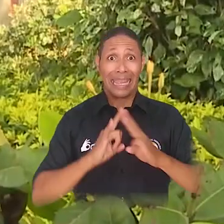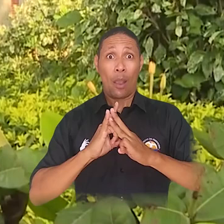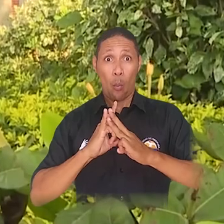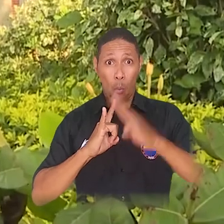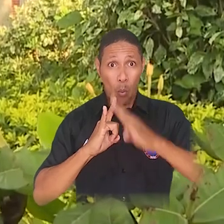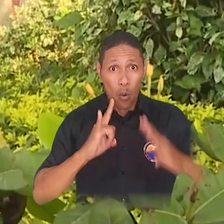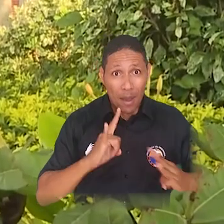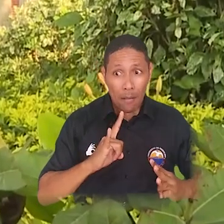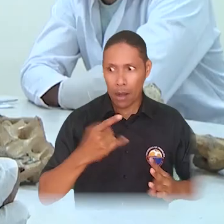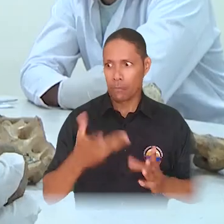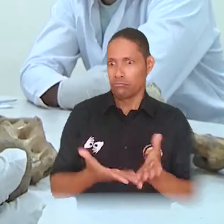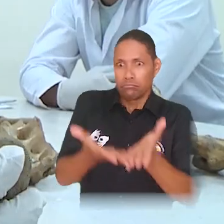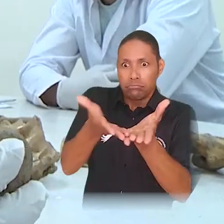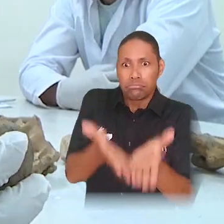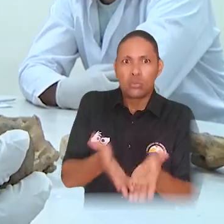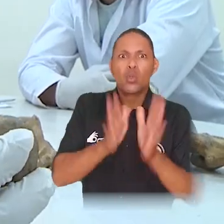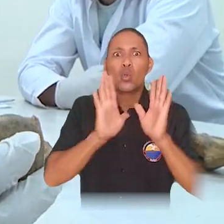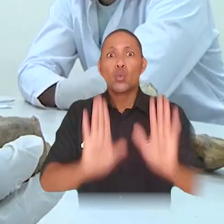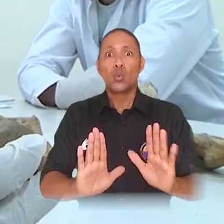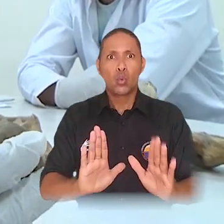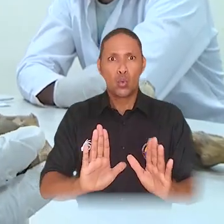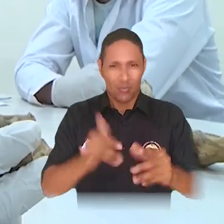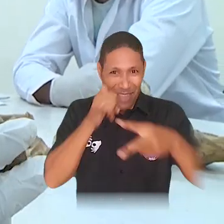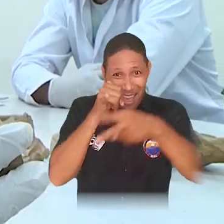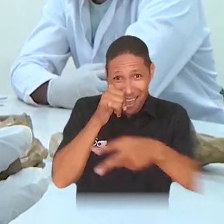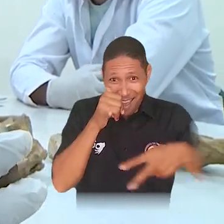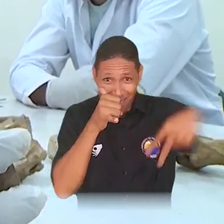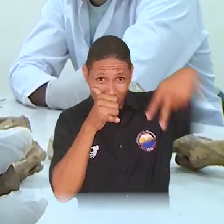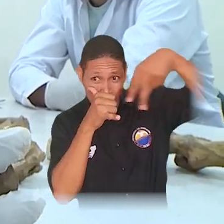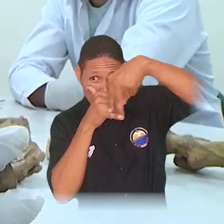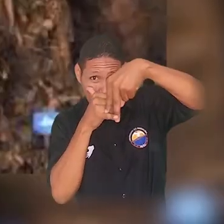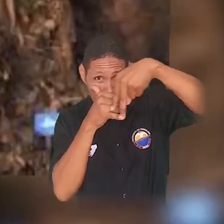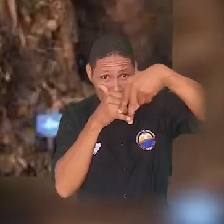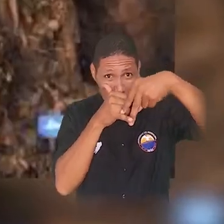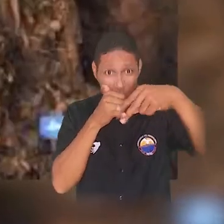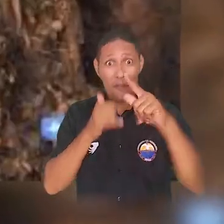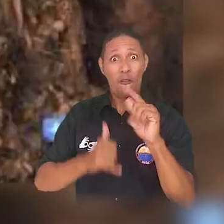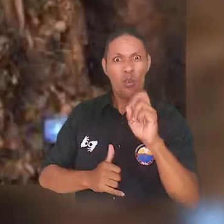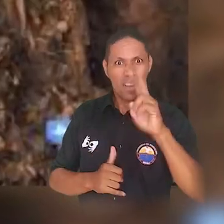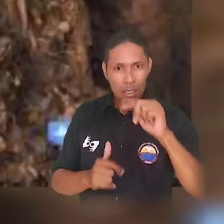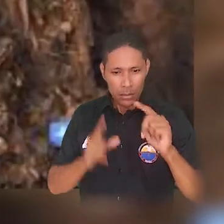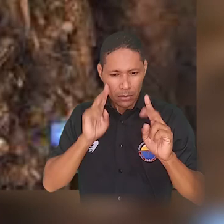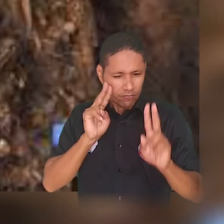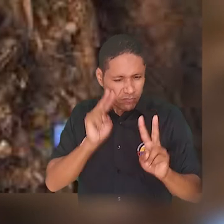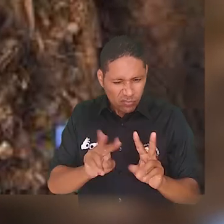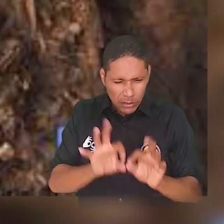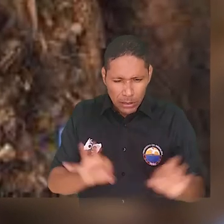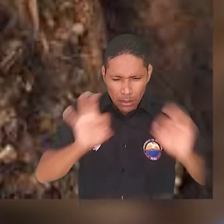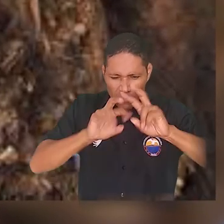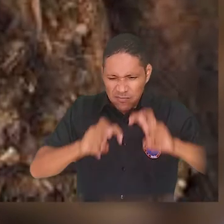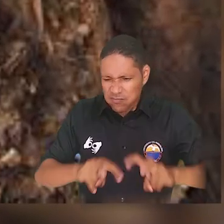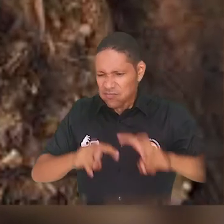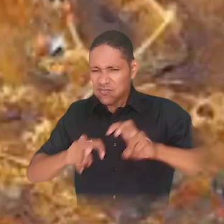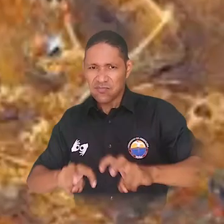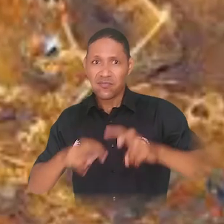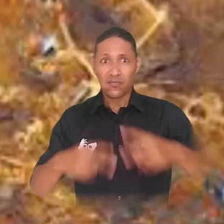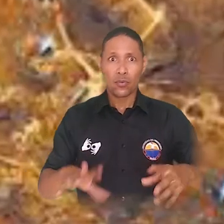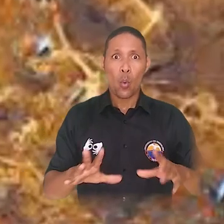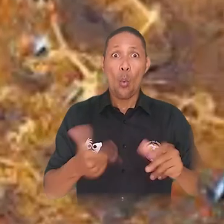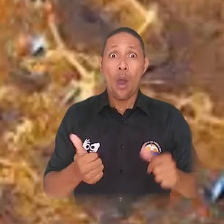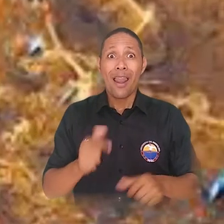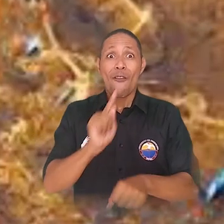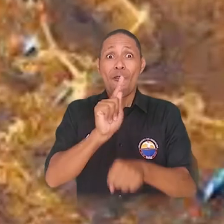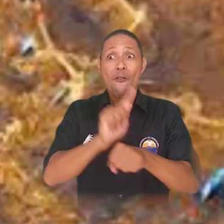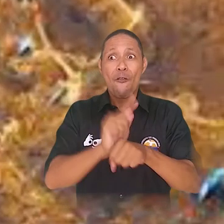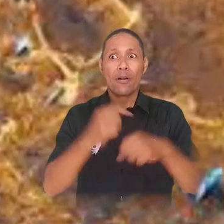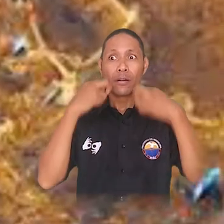alma mater ofrece el estudio de la antropología forense como una de las líneas que hacen parte de la maestría en antropología que se lidera desde la